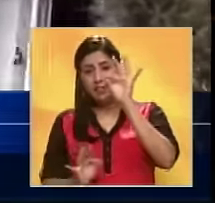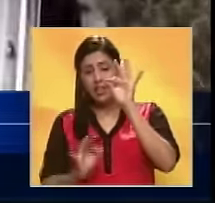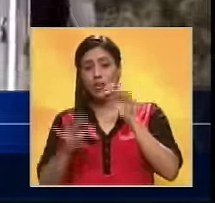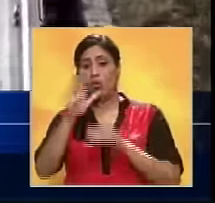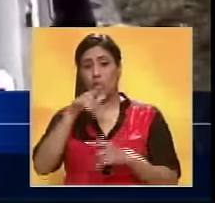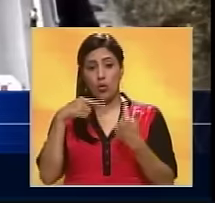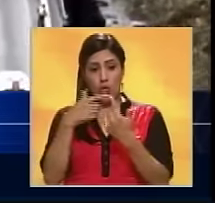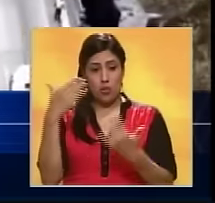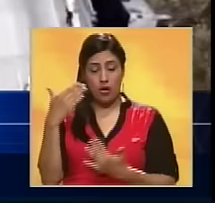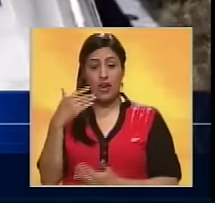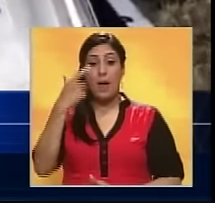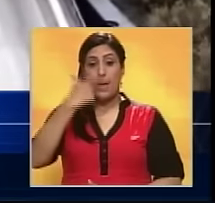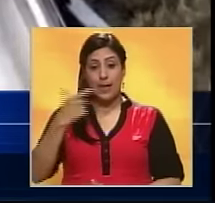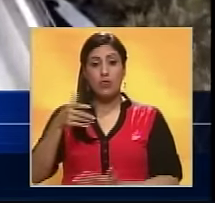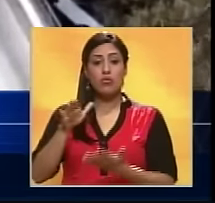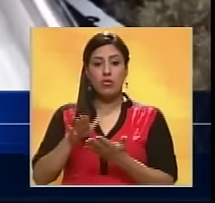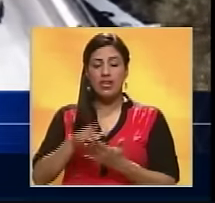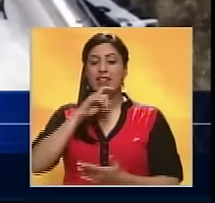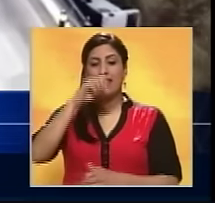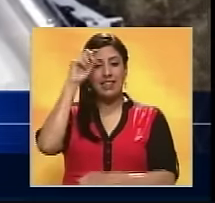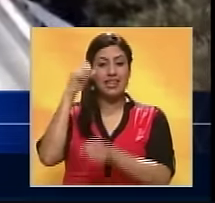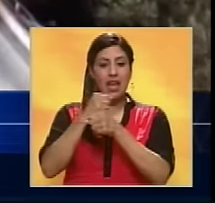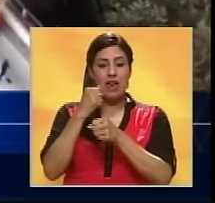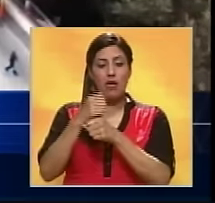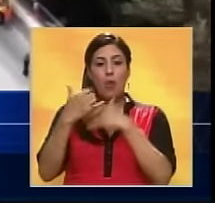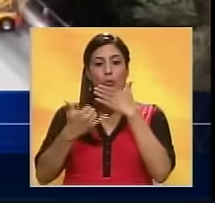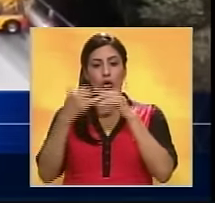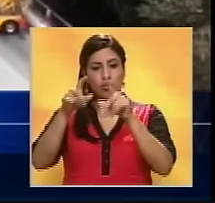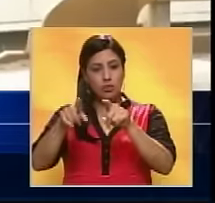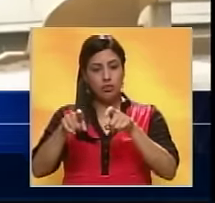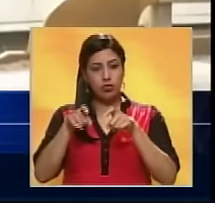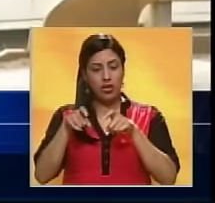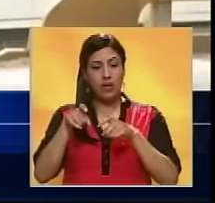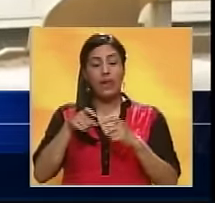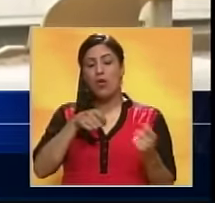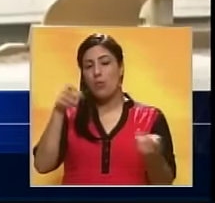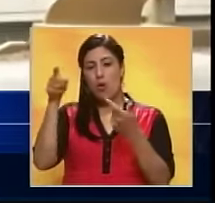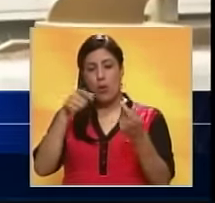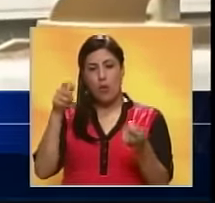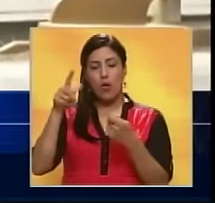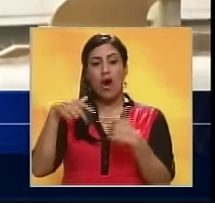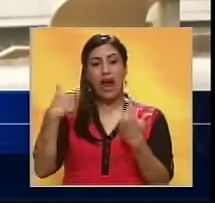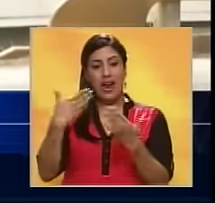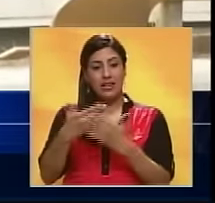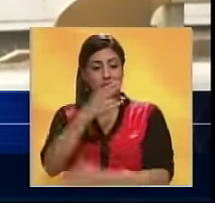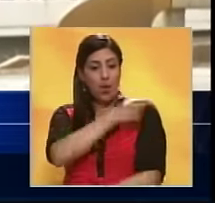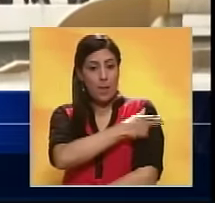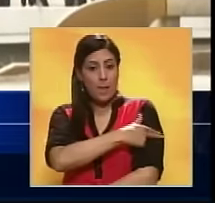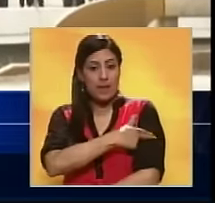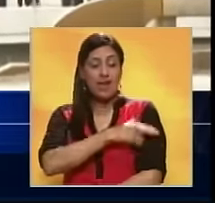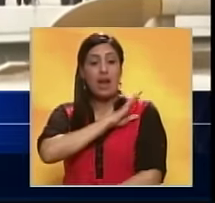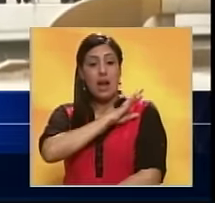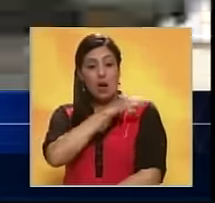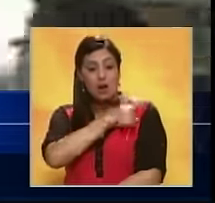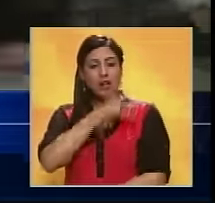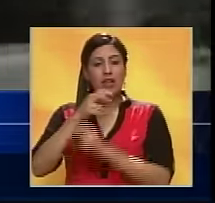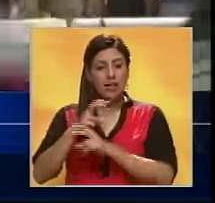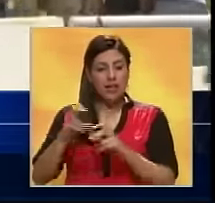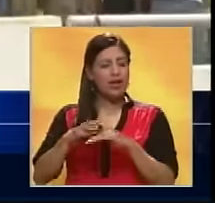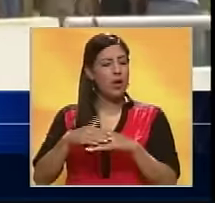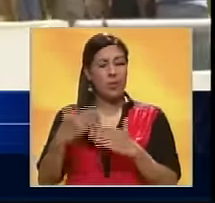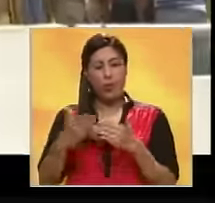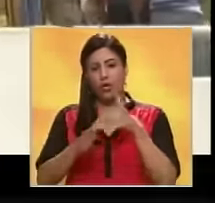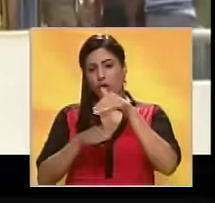en Antón. Las víctimas eran trabajadores de un proyecto agrícola y fueron trasladadas a los hospitales. Las autoridades investigarán